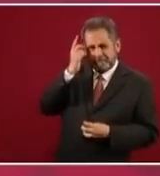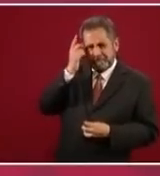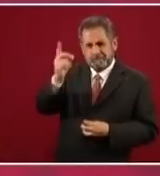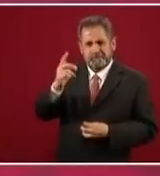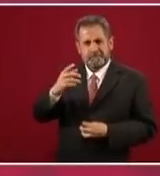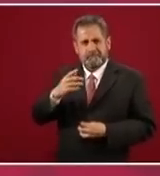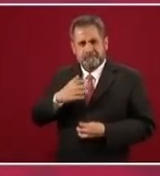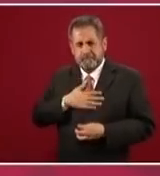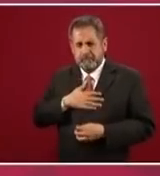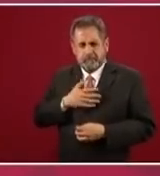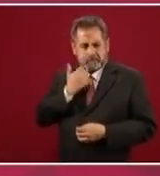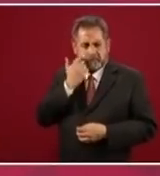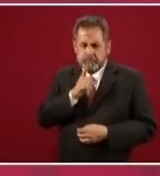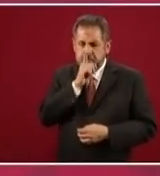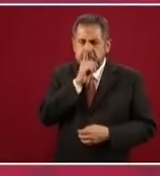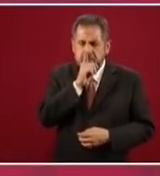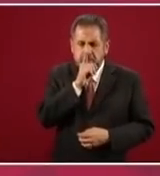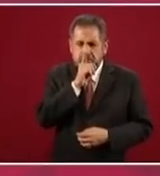de nuestro silencio.